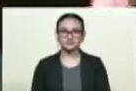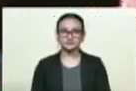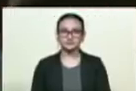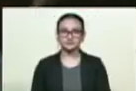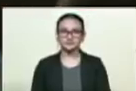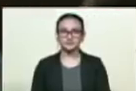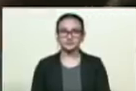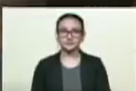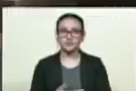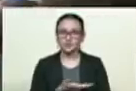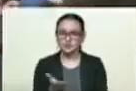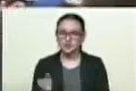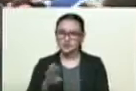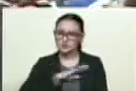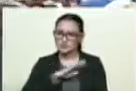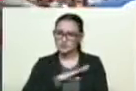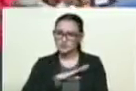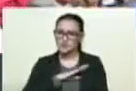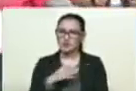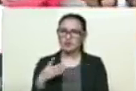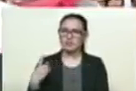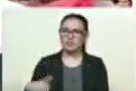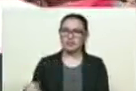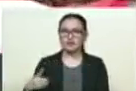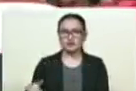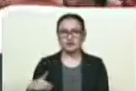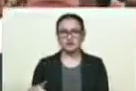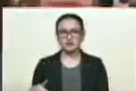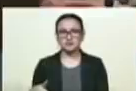la garantía de los derechos.